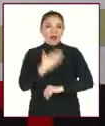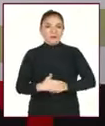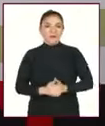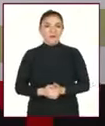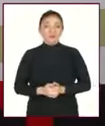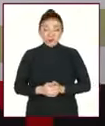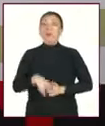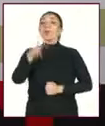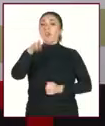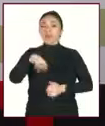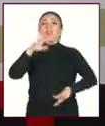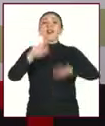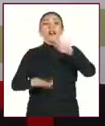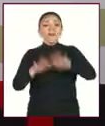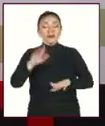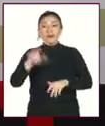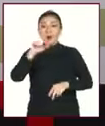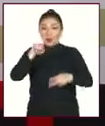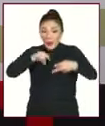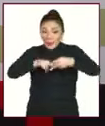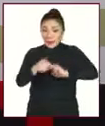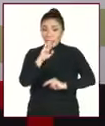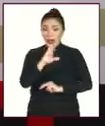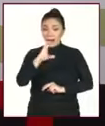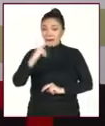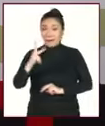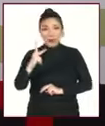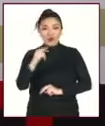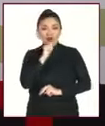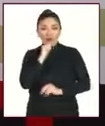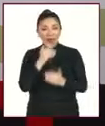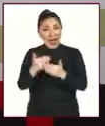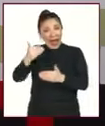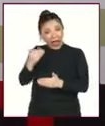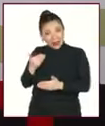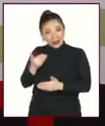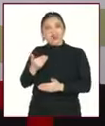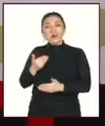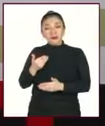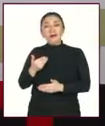veces, antes de iniciar un RCP o alguna otra maniobra,